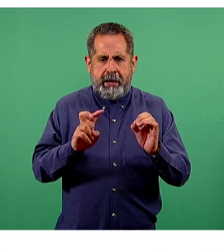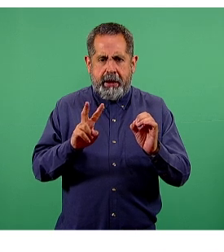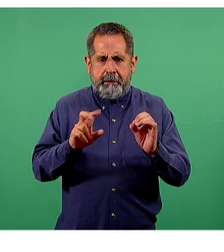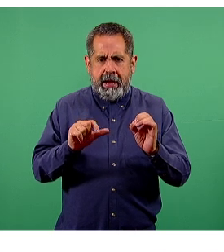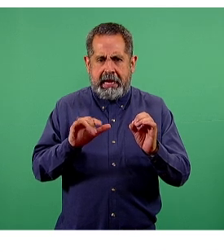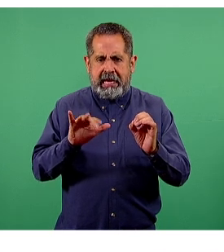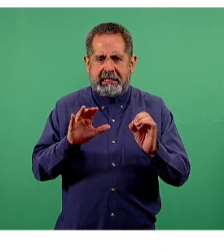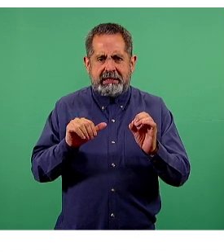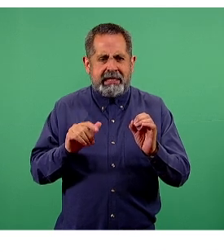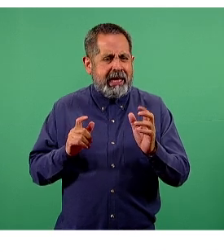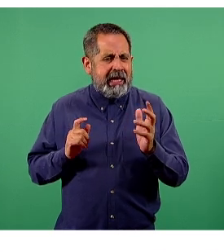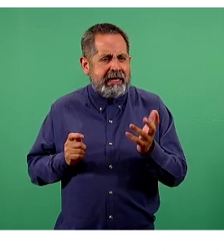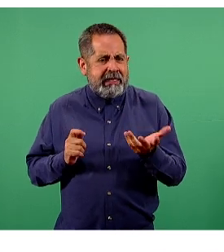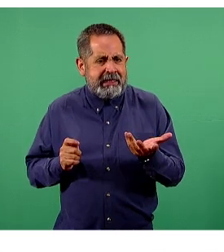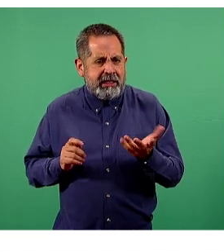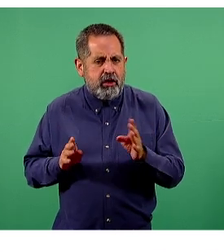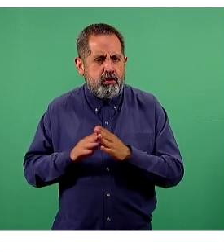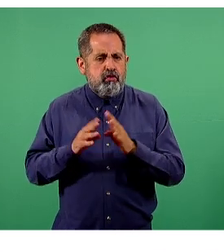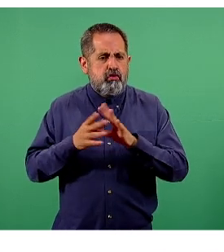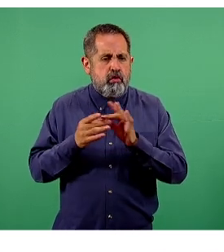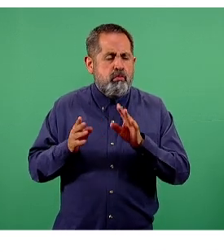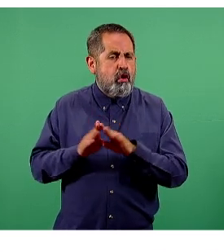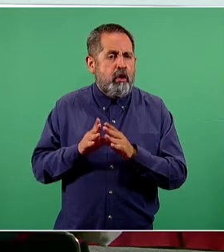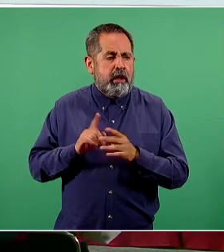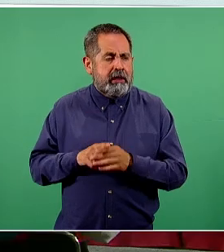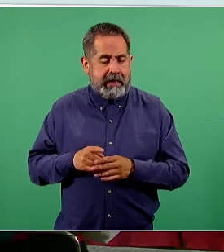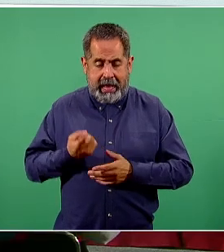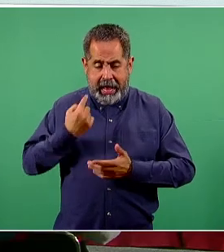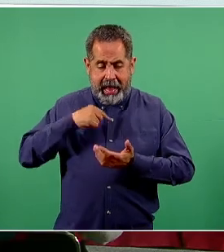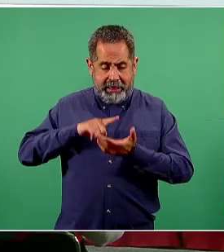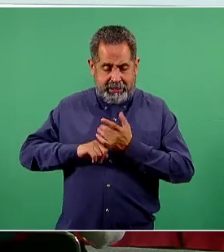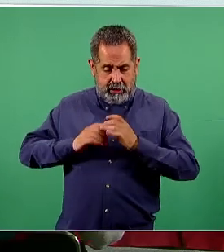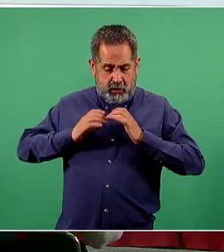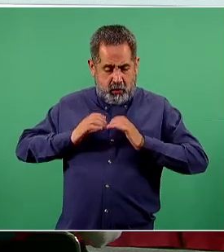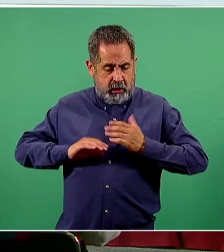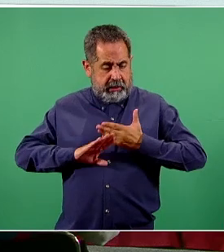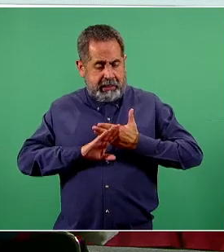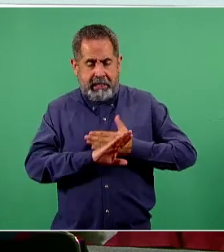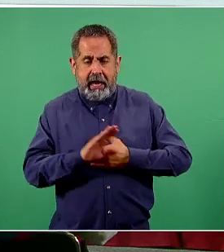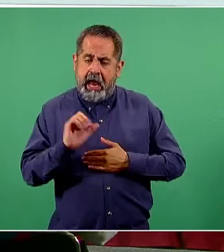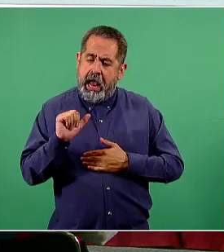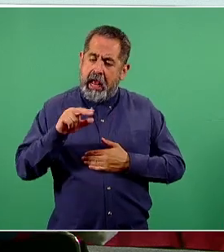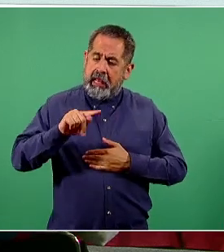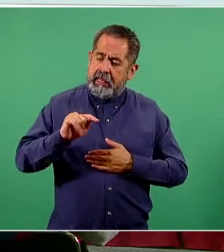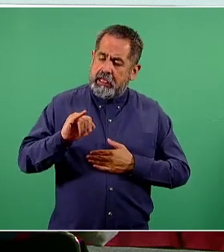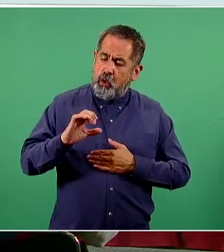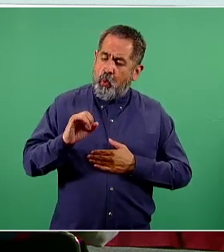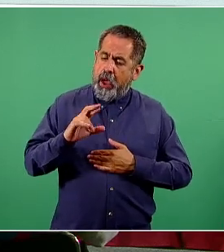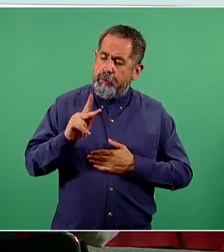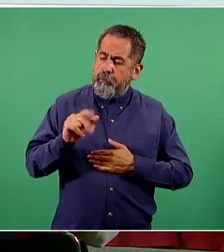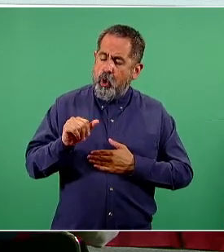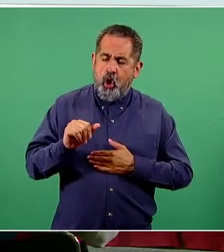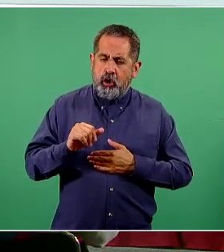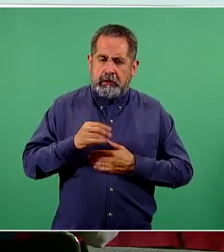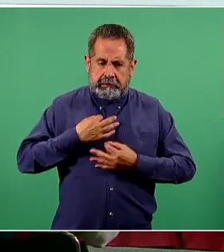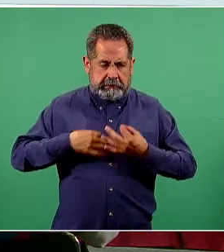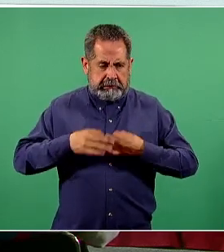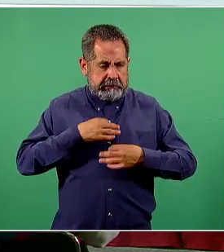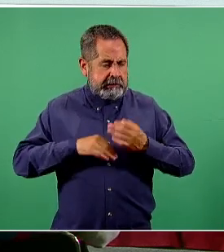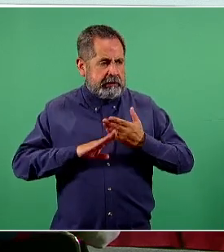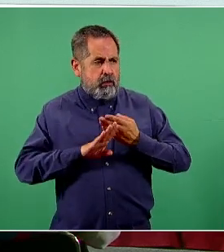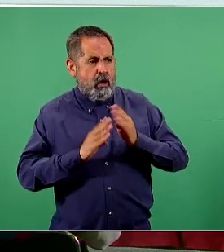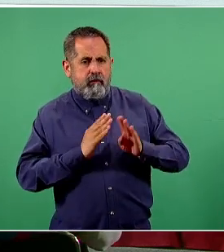es decir, la proporción de anticuerpos que había circulantes en esos